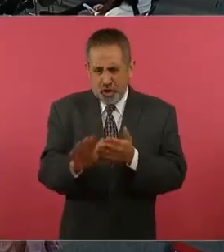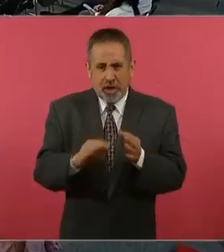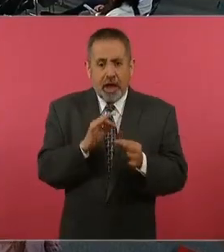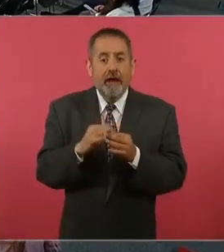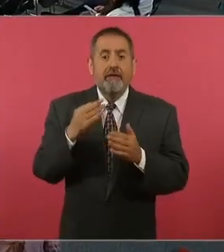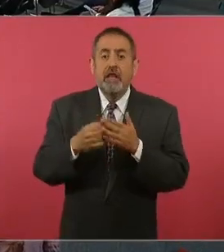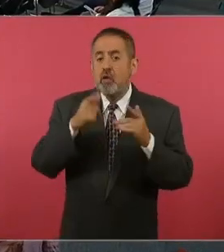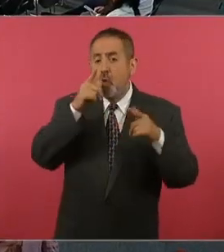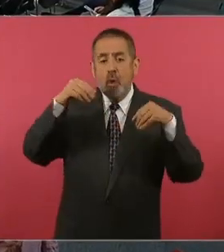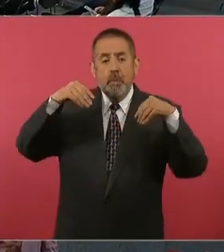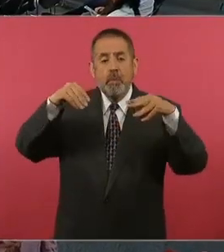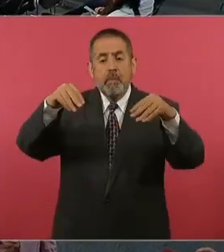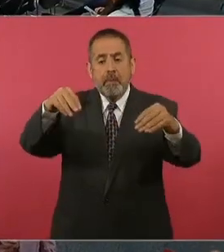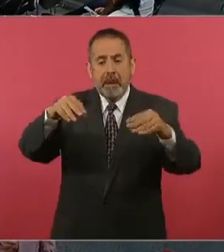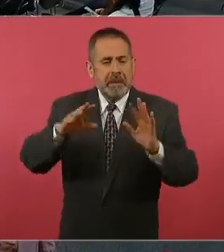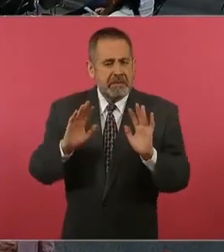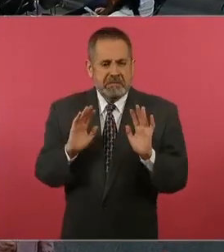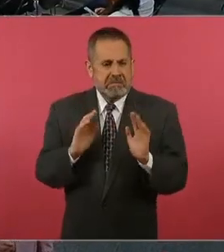eléctrica,